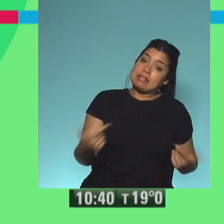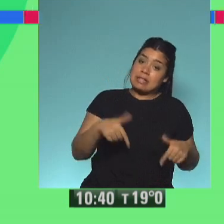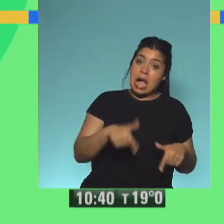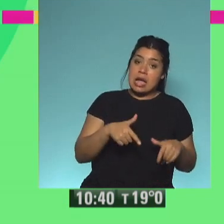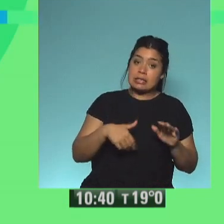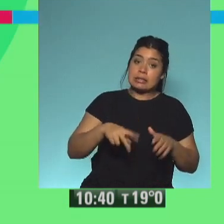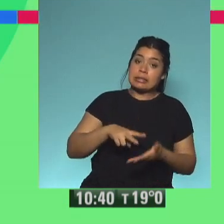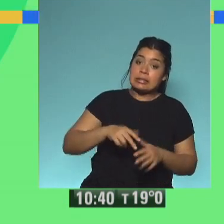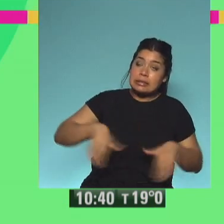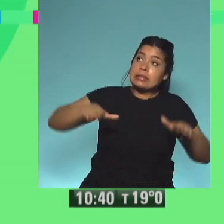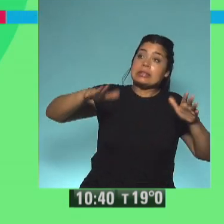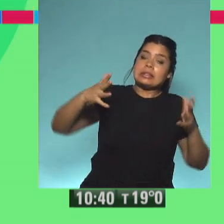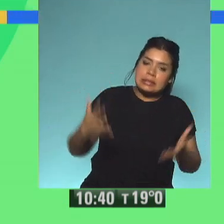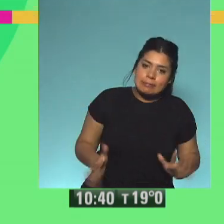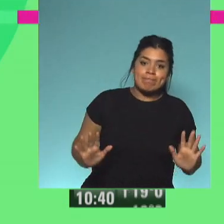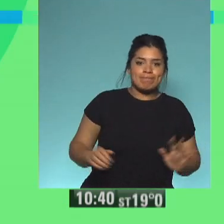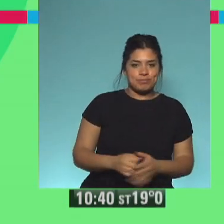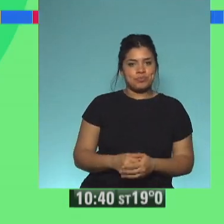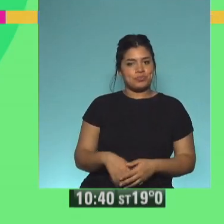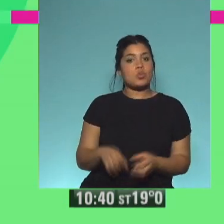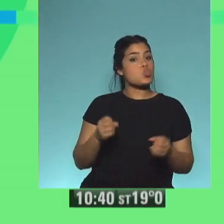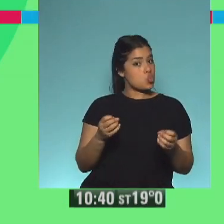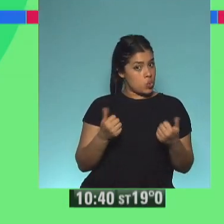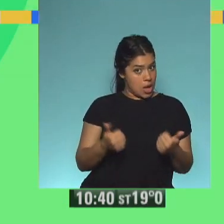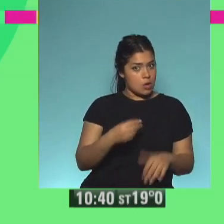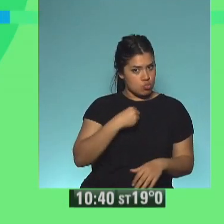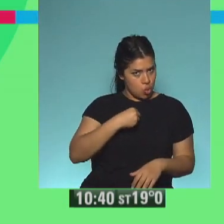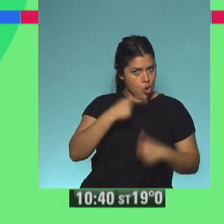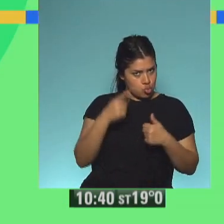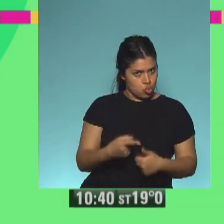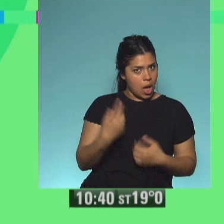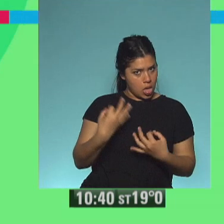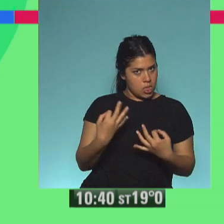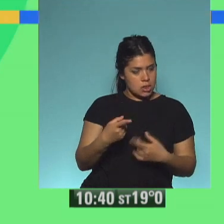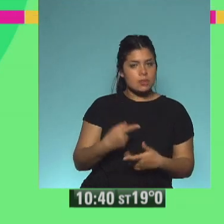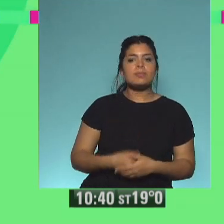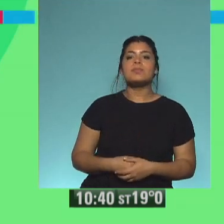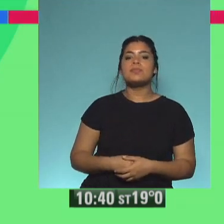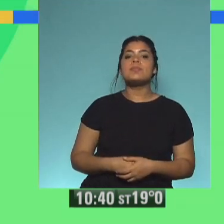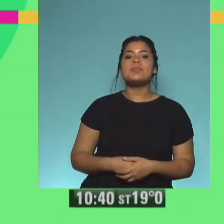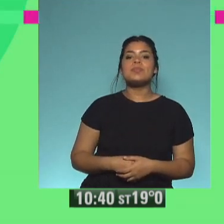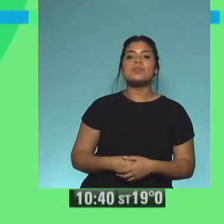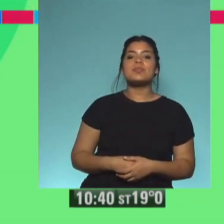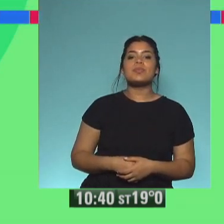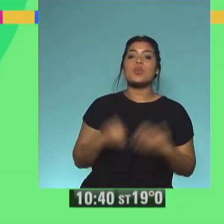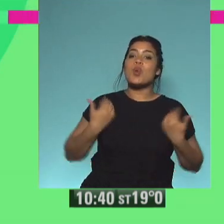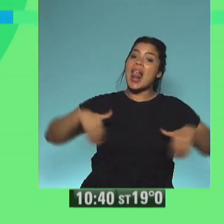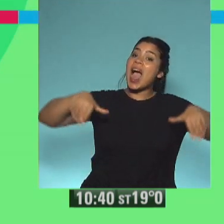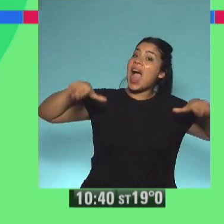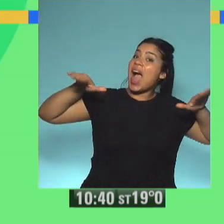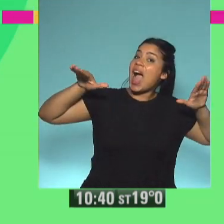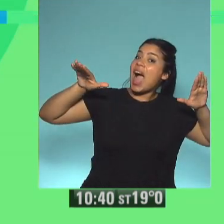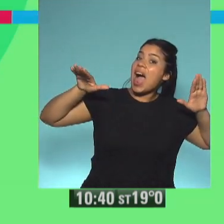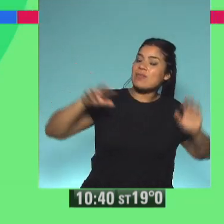porque... Sí. Bueno. Pero está, mirá, se puso su capa, todo. Está muy bien. Mucha voluntad para bien, levantarse volando. Víctor de San Juan